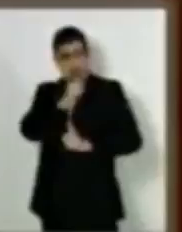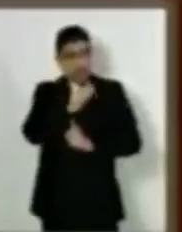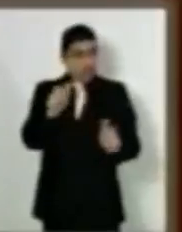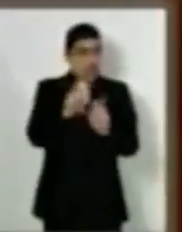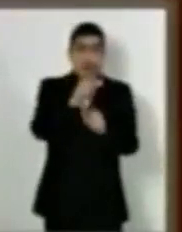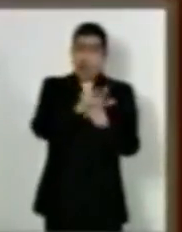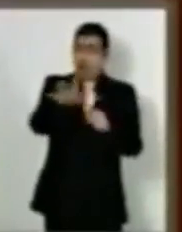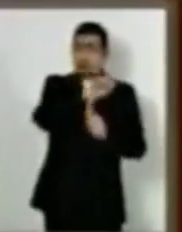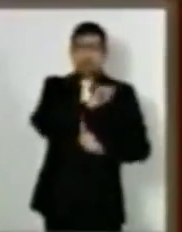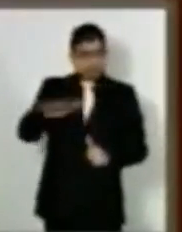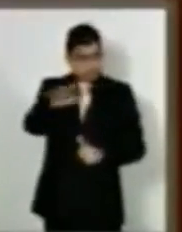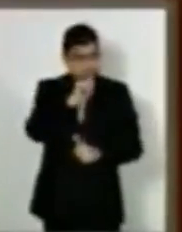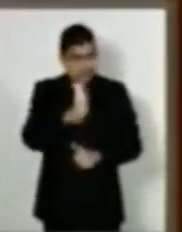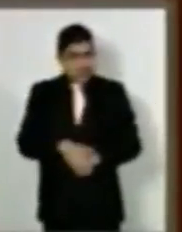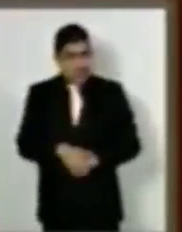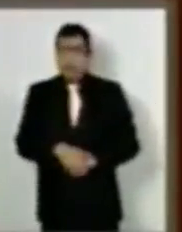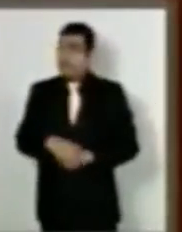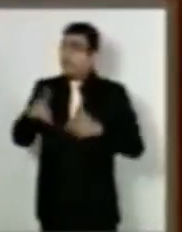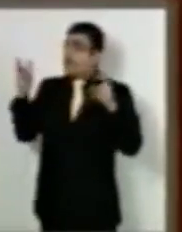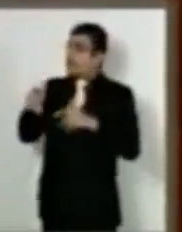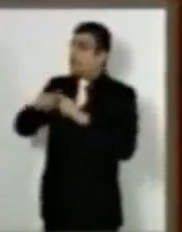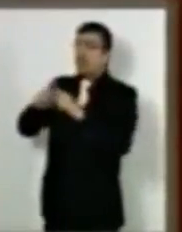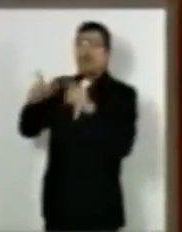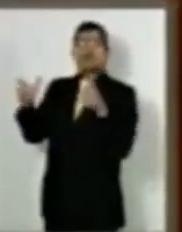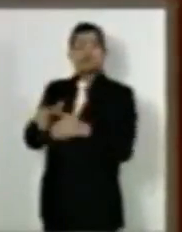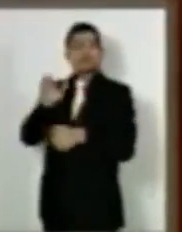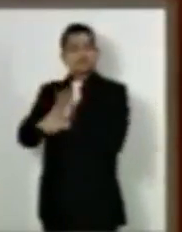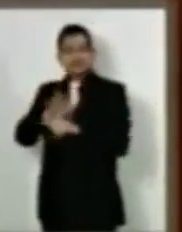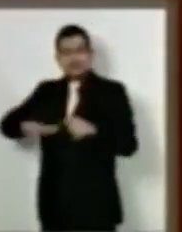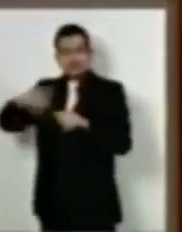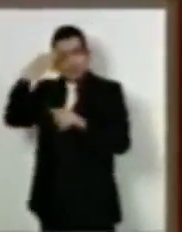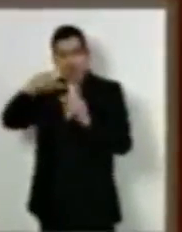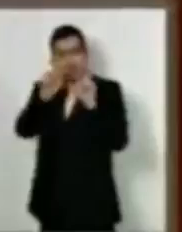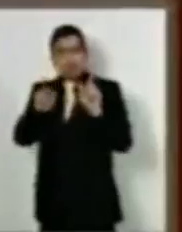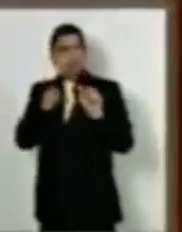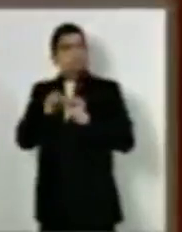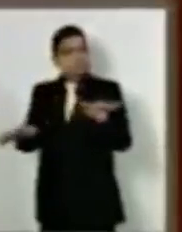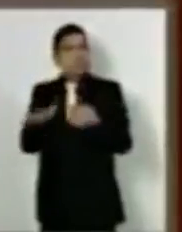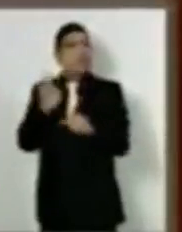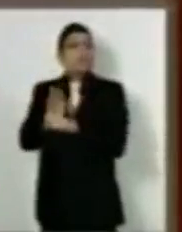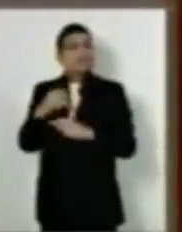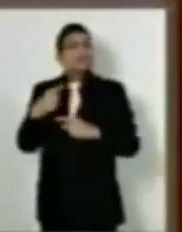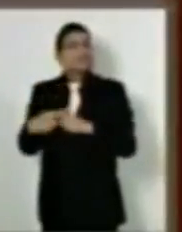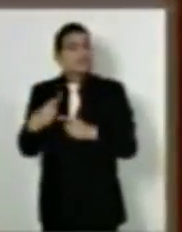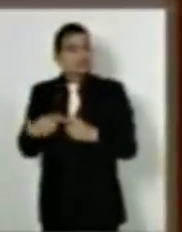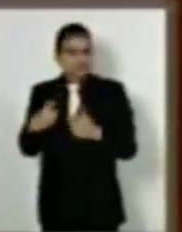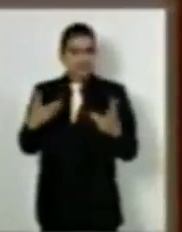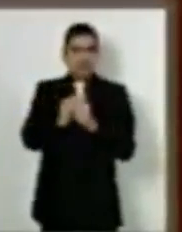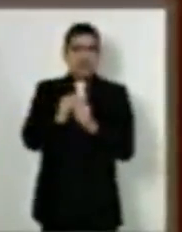Armadas, pero sí garantiza que las acciones de seguridad interior serán llevadas a cabo con